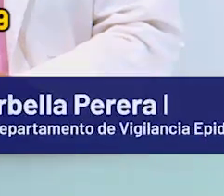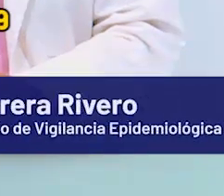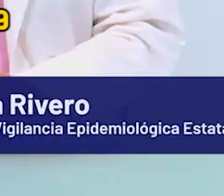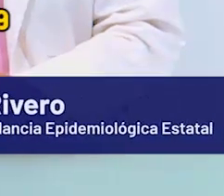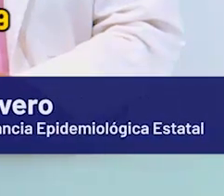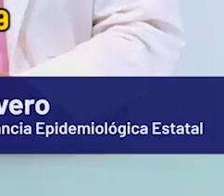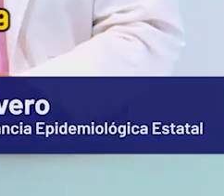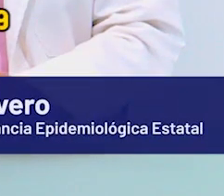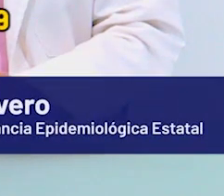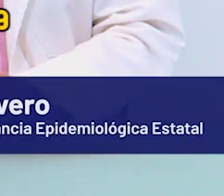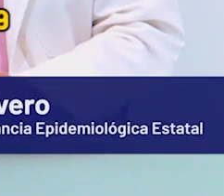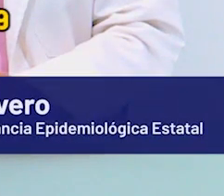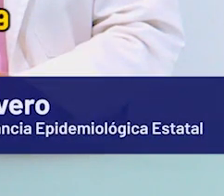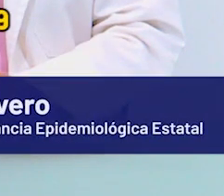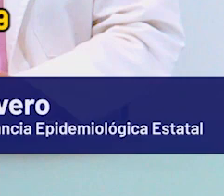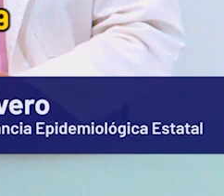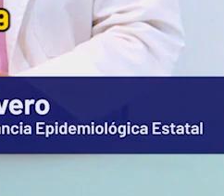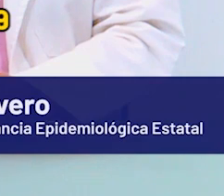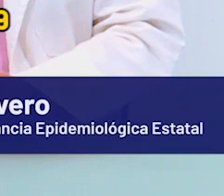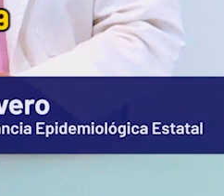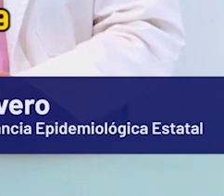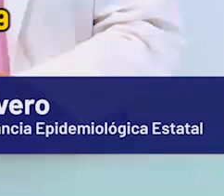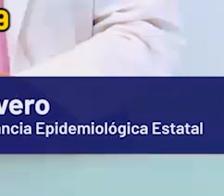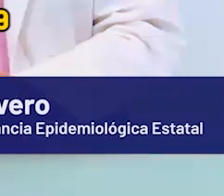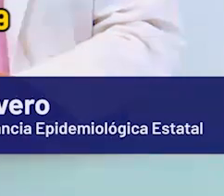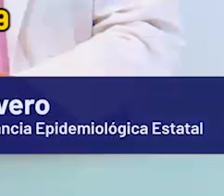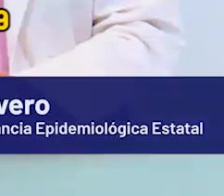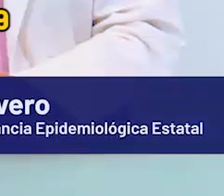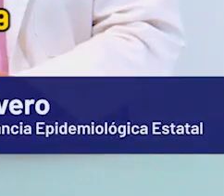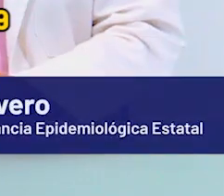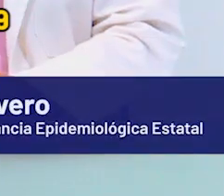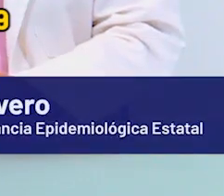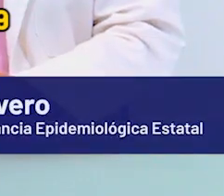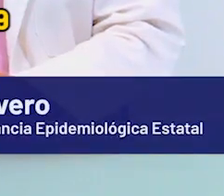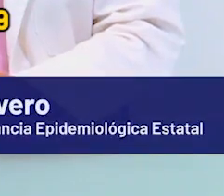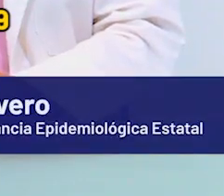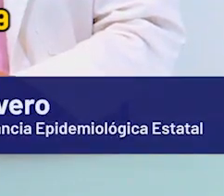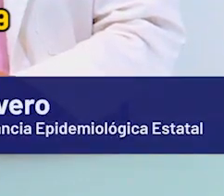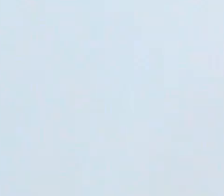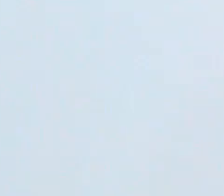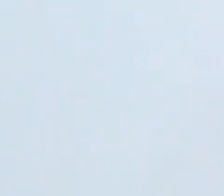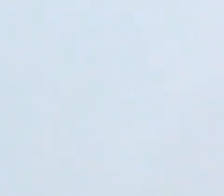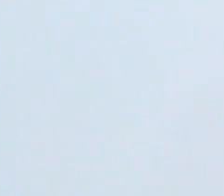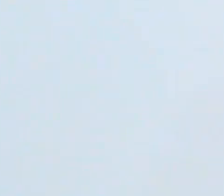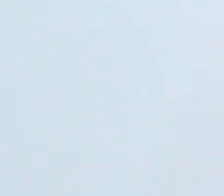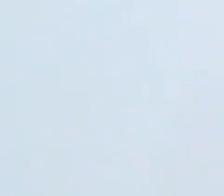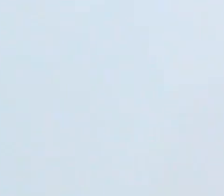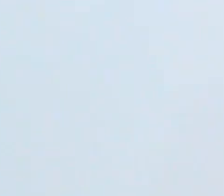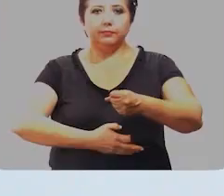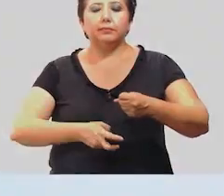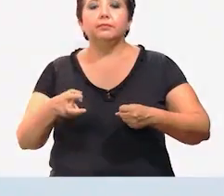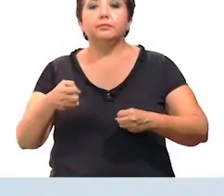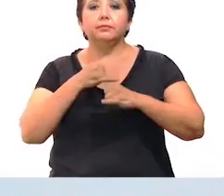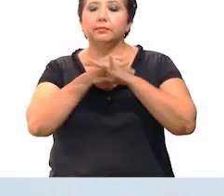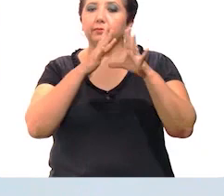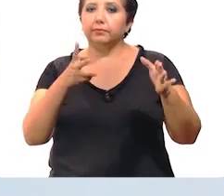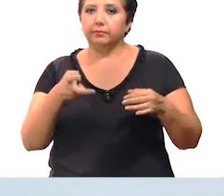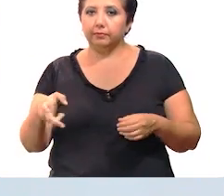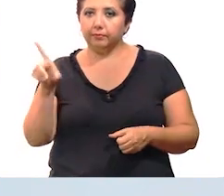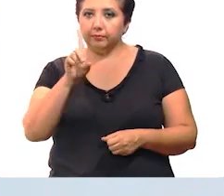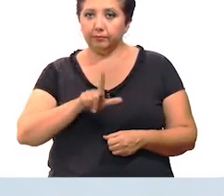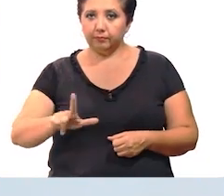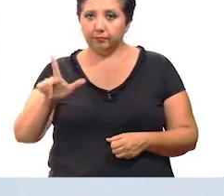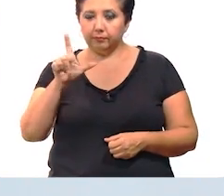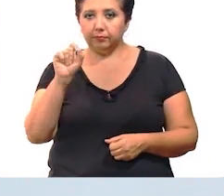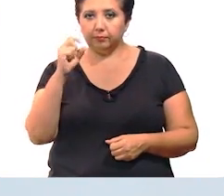Buenas tardes, nos permitimos dar el informe diario relacionado con el COVID-19. Adelante doctora. Gracias, buenas tardes. Este es el parte médico